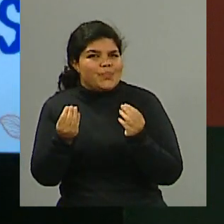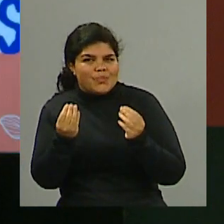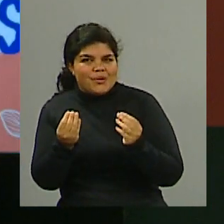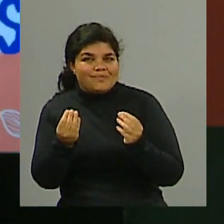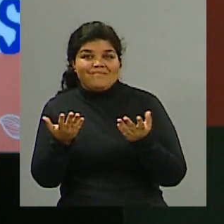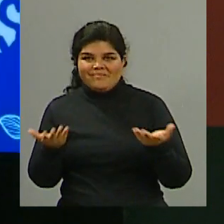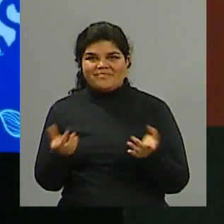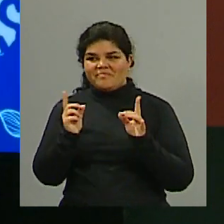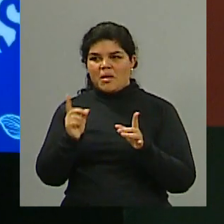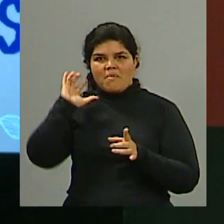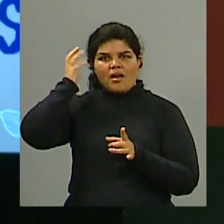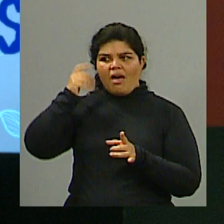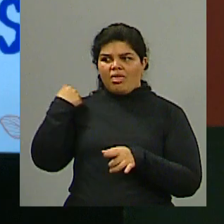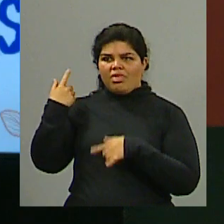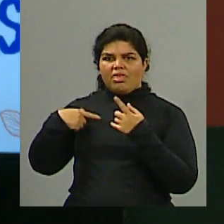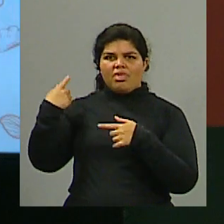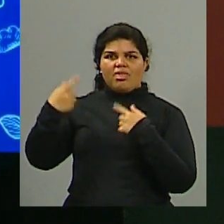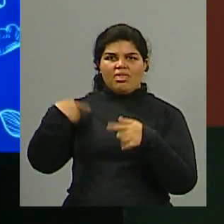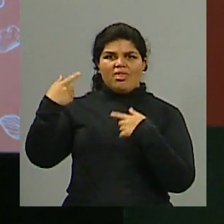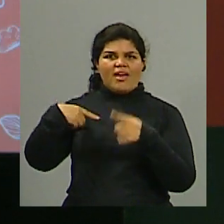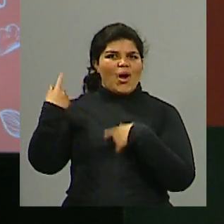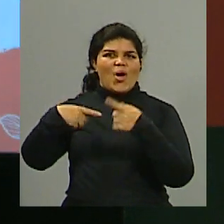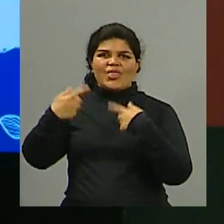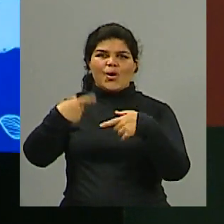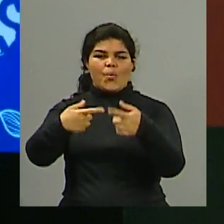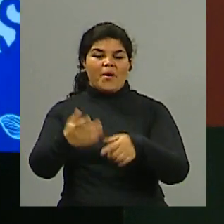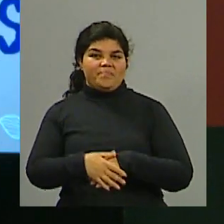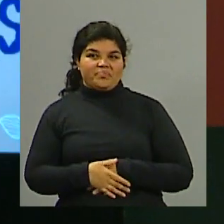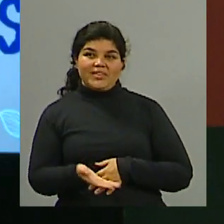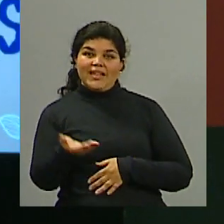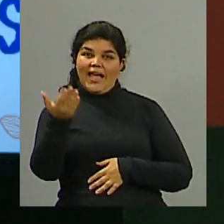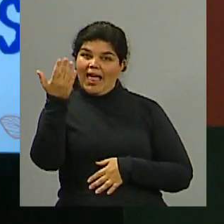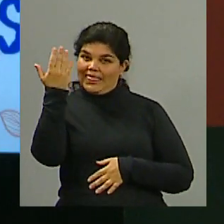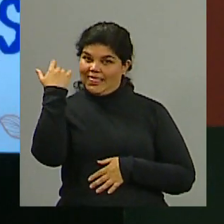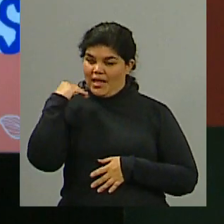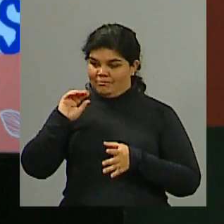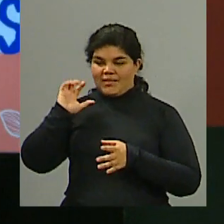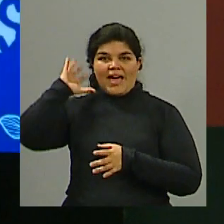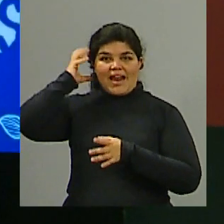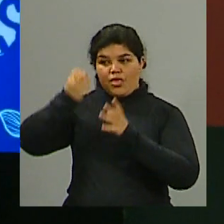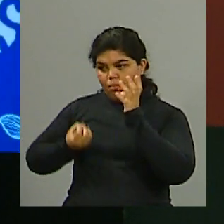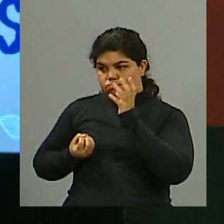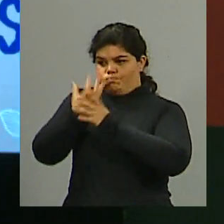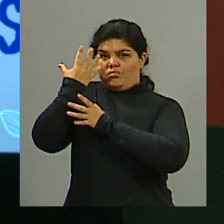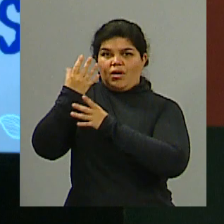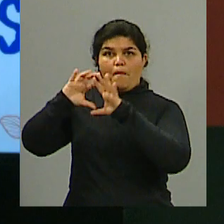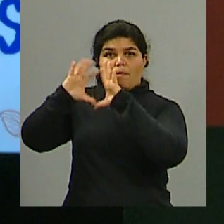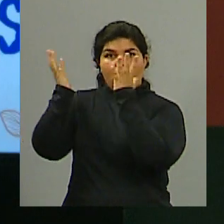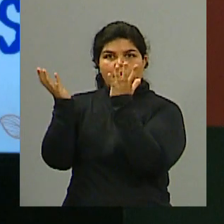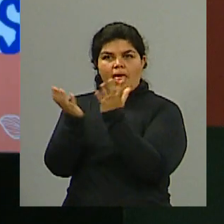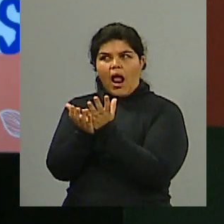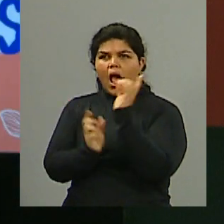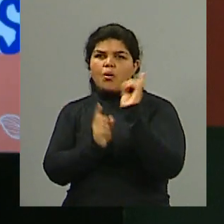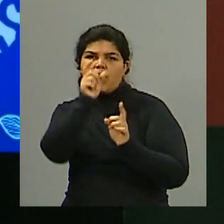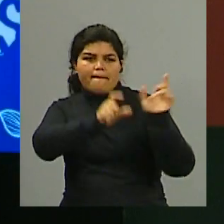maravilloso y que ha perdurado a lo largo del tiempo? Allá por los primeros creadores de la radio en el mundo, había gente que estaba experimentando,